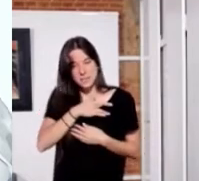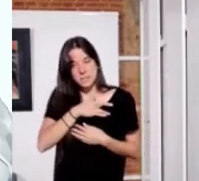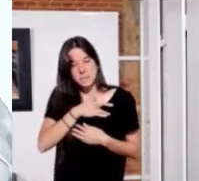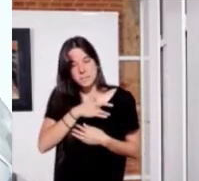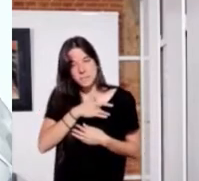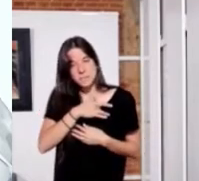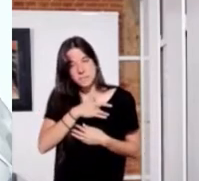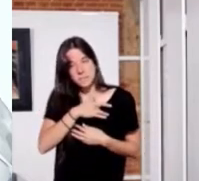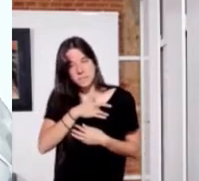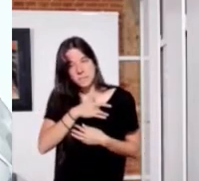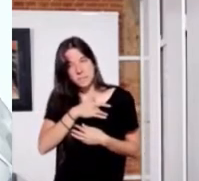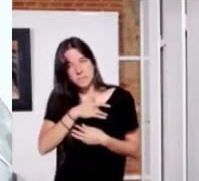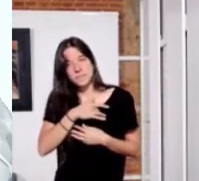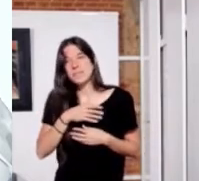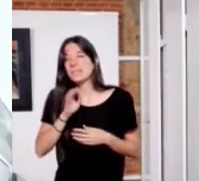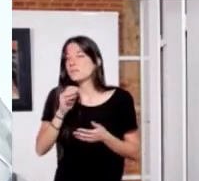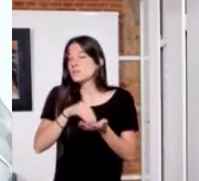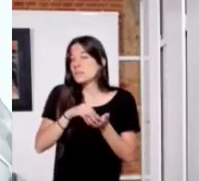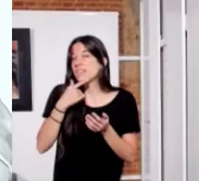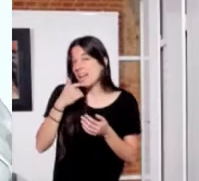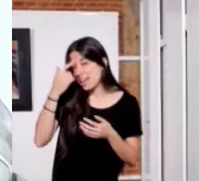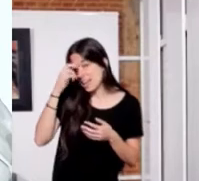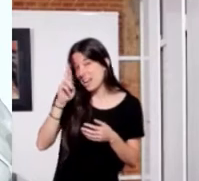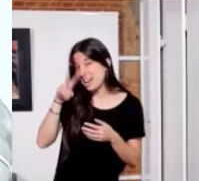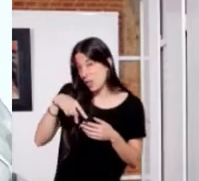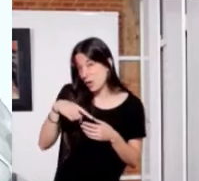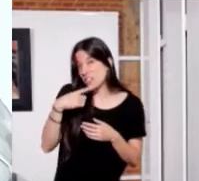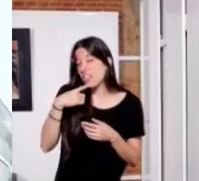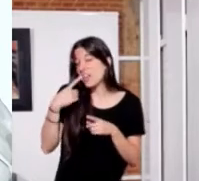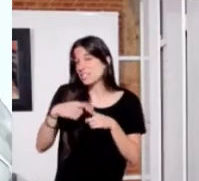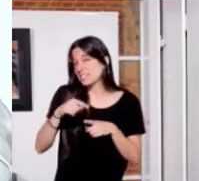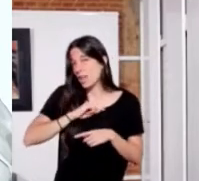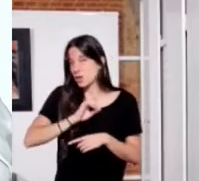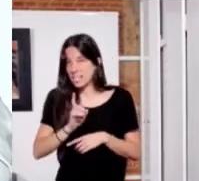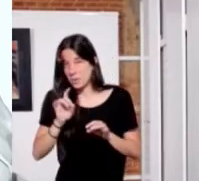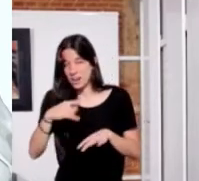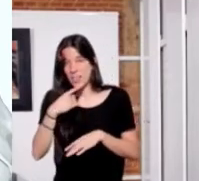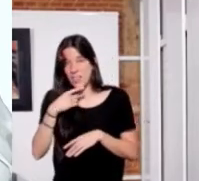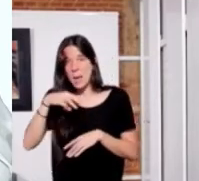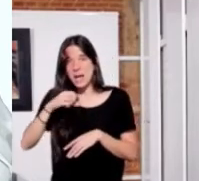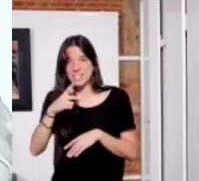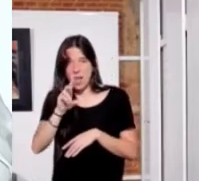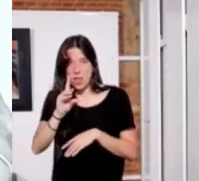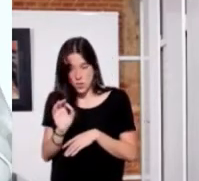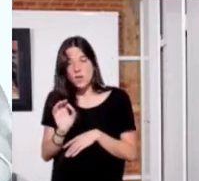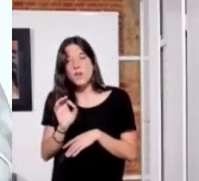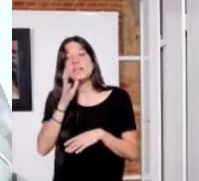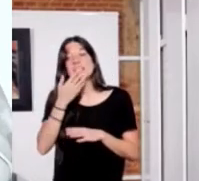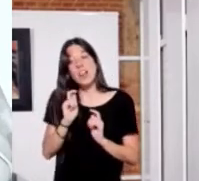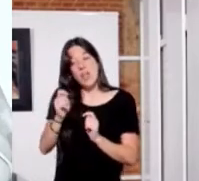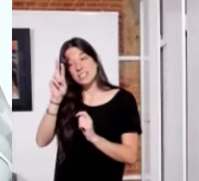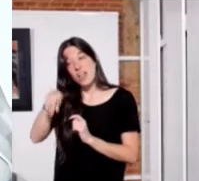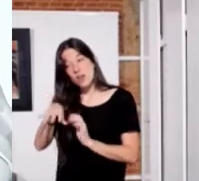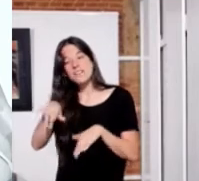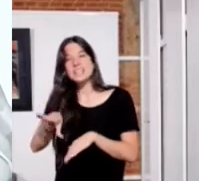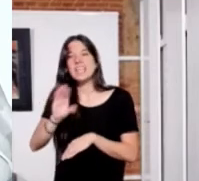Mientras tu razón, que dice lo que no sientes, decía Machado. Pues ponerle razón sentiente desde